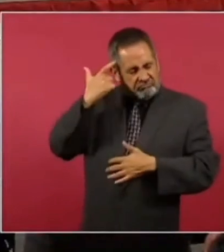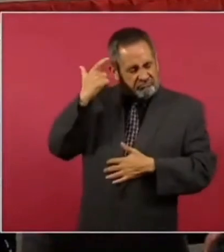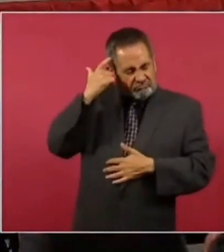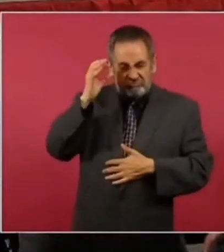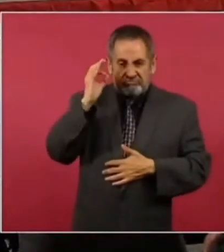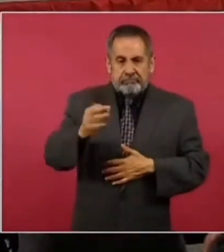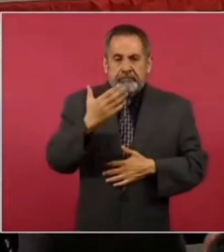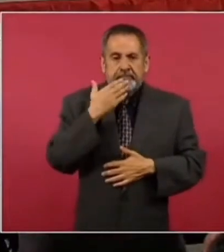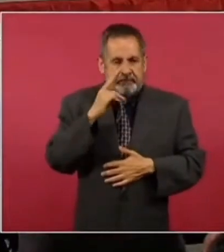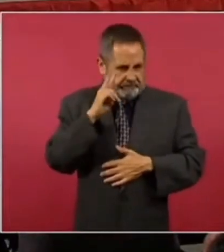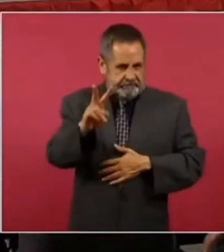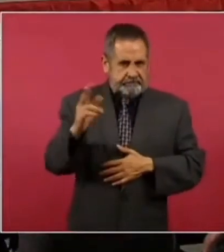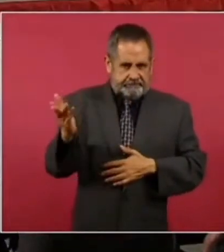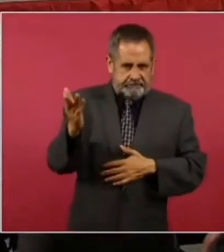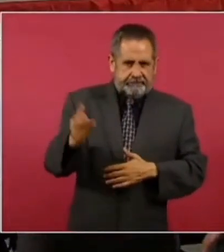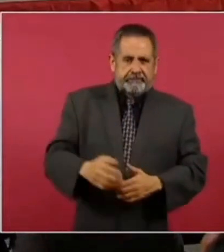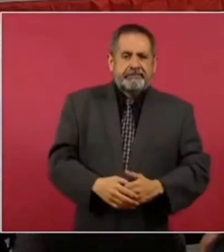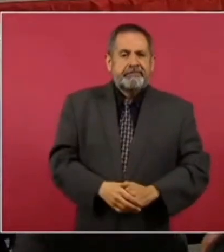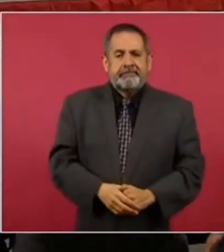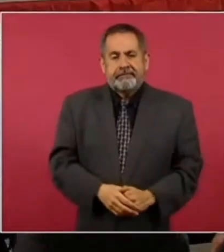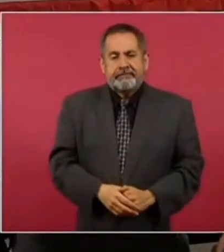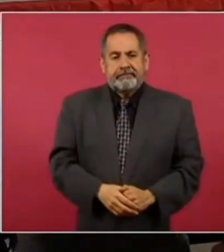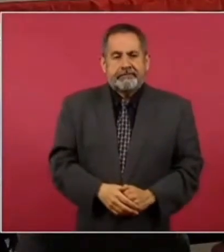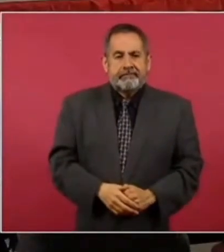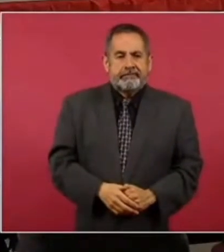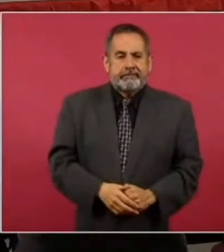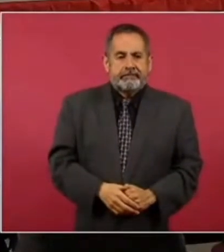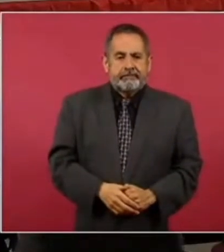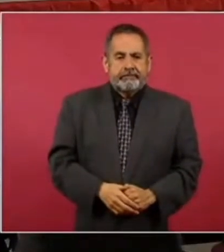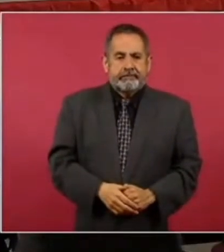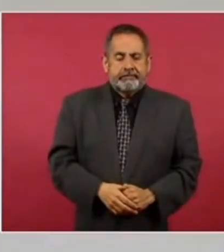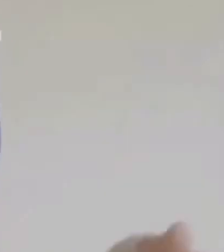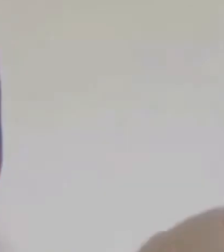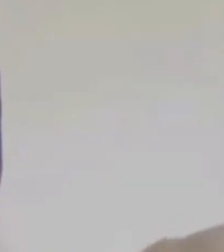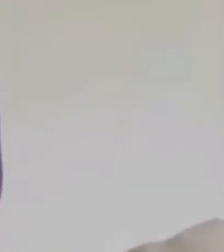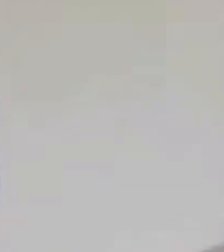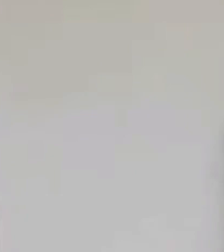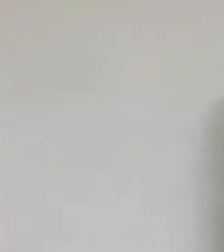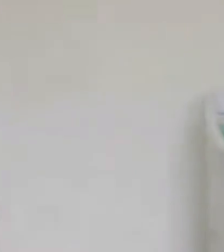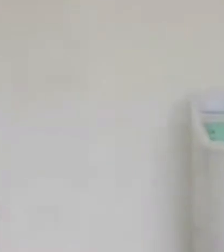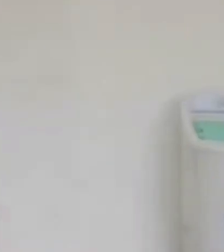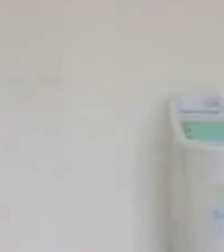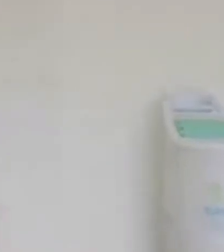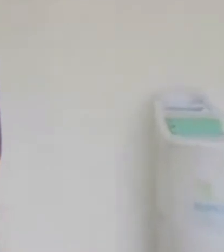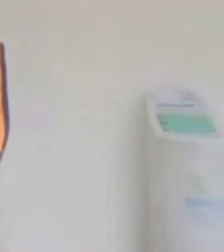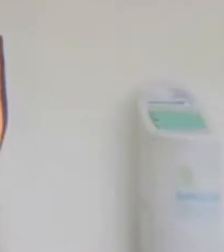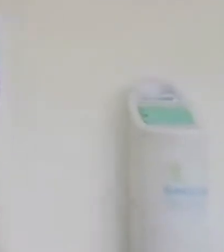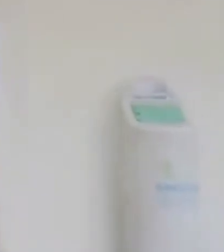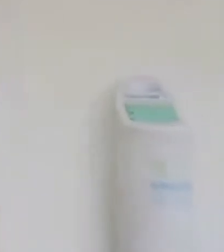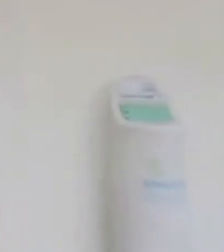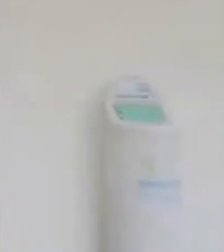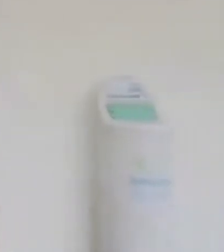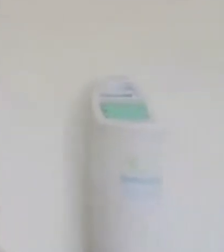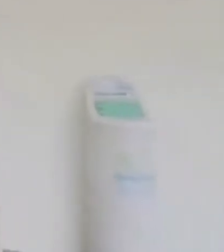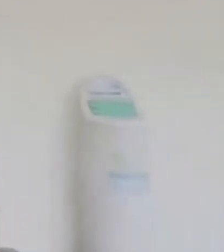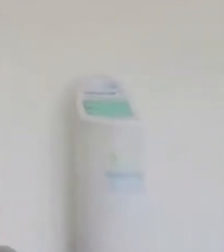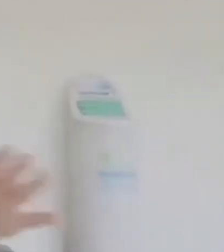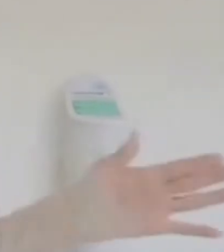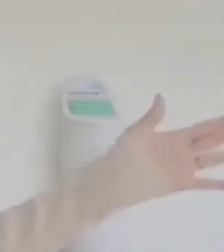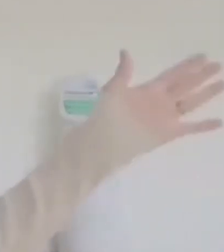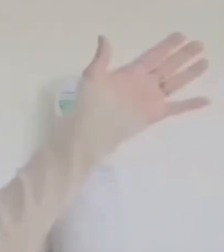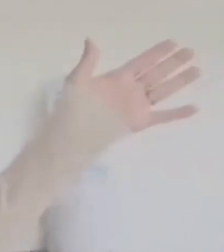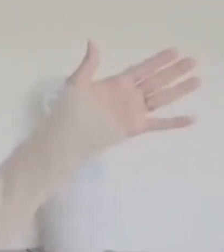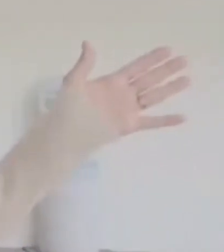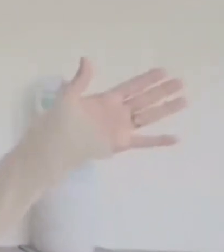video. Pasamos el video, por favor. Por mucho tiempo, en COFEPRIS se tomaron decisiones favoreciendo los